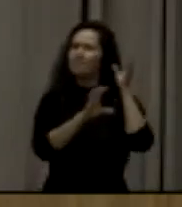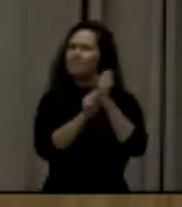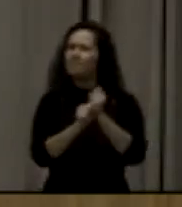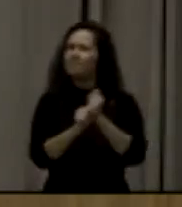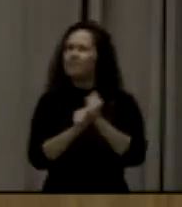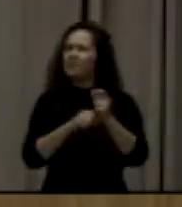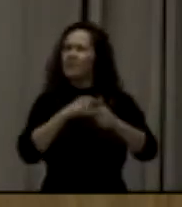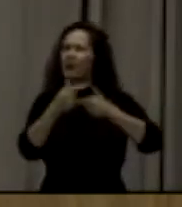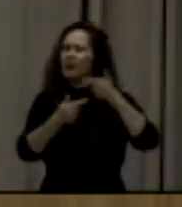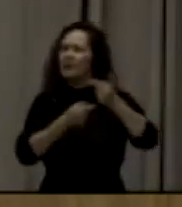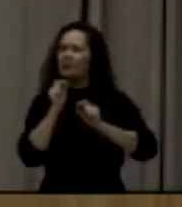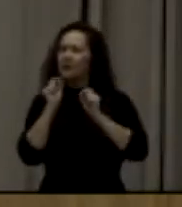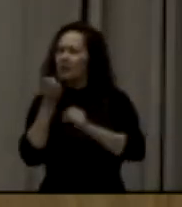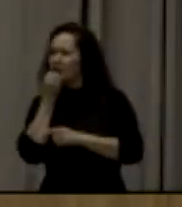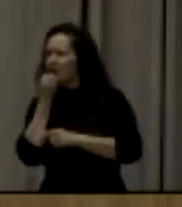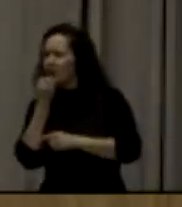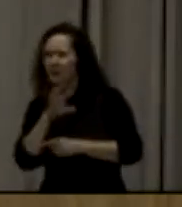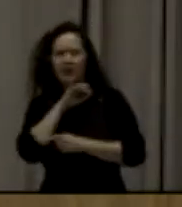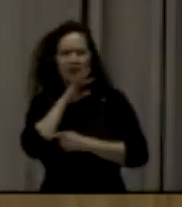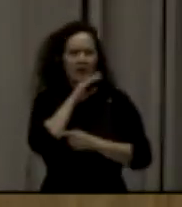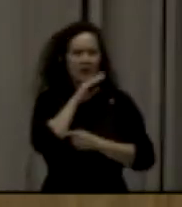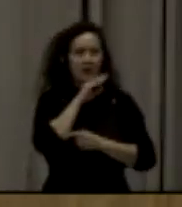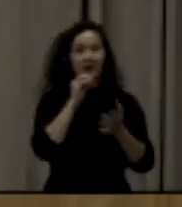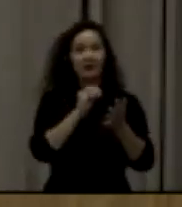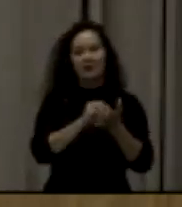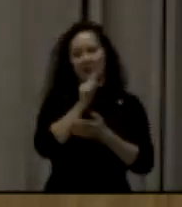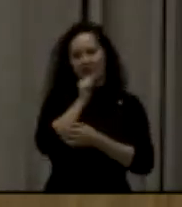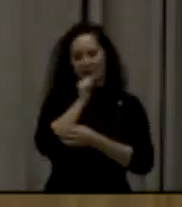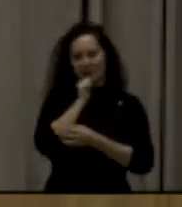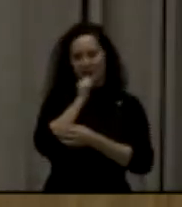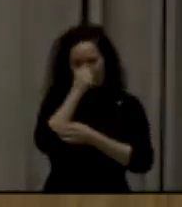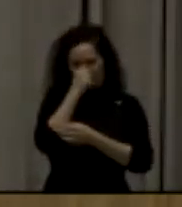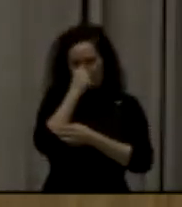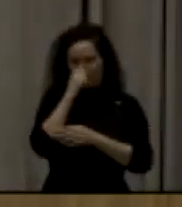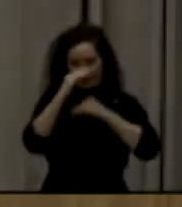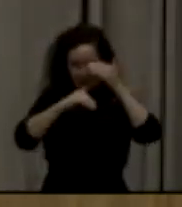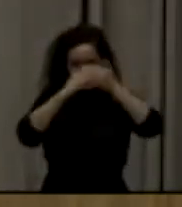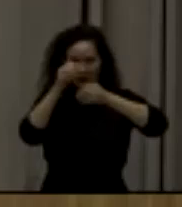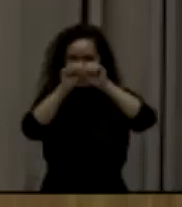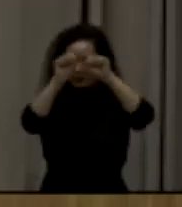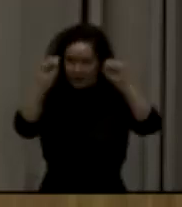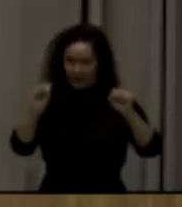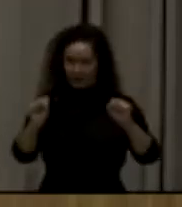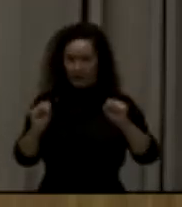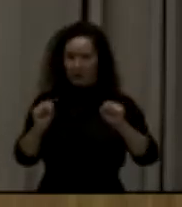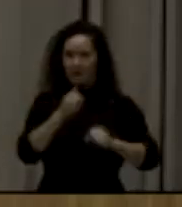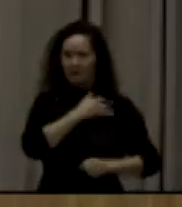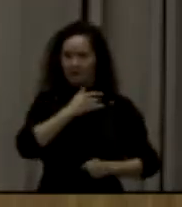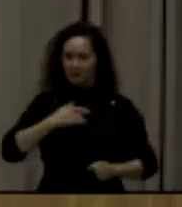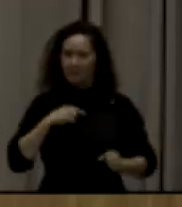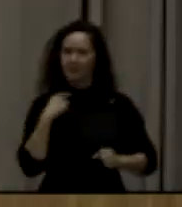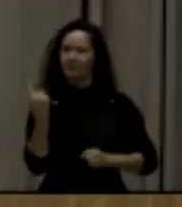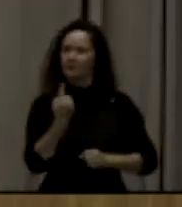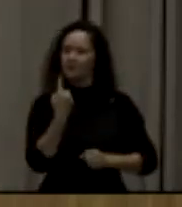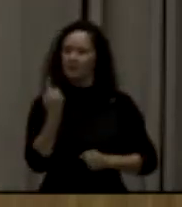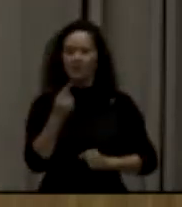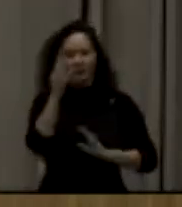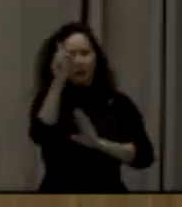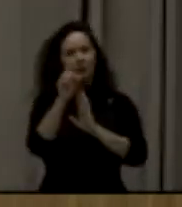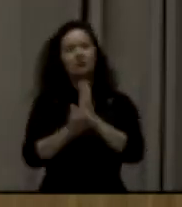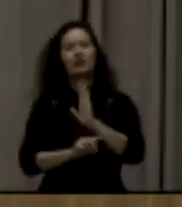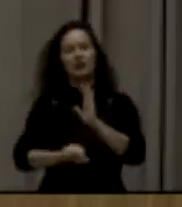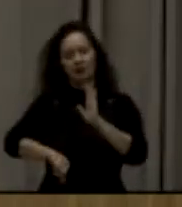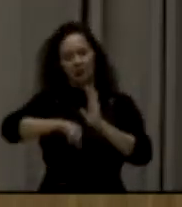hemos hecho mal que no hemos hecho para avanzar hacia ese sistema y garantizar la salud como derecho en primer lugar